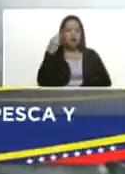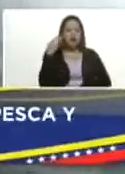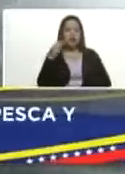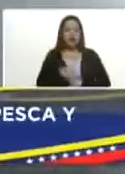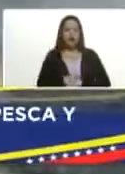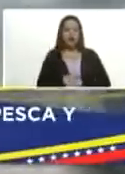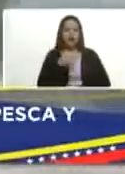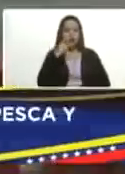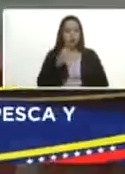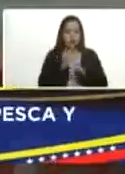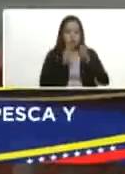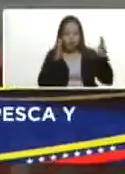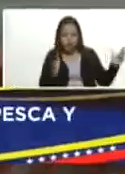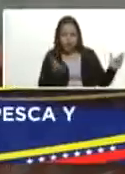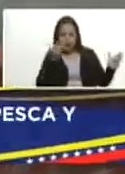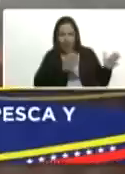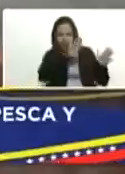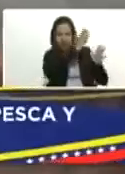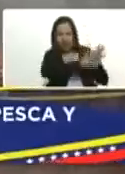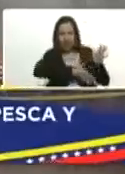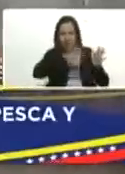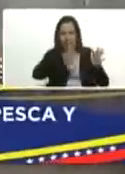Aquí está, mira el filetote del atún.